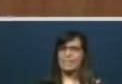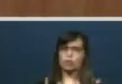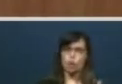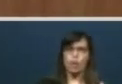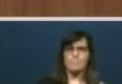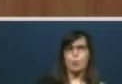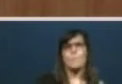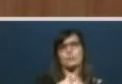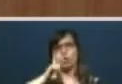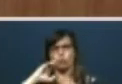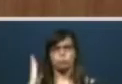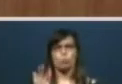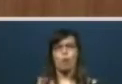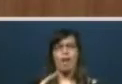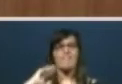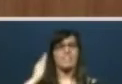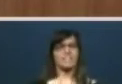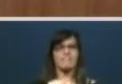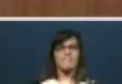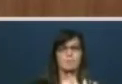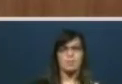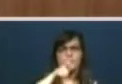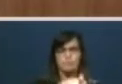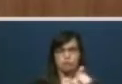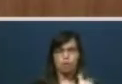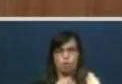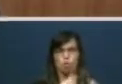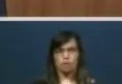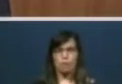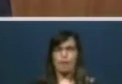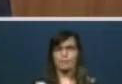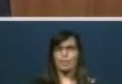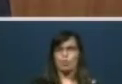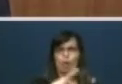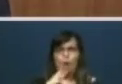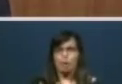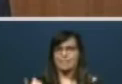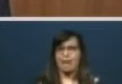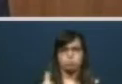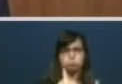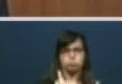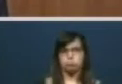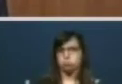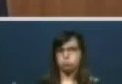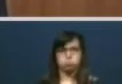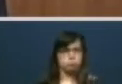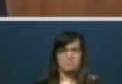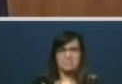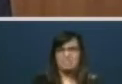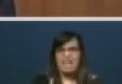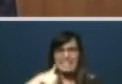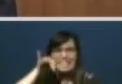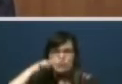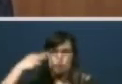es la que afecta a las familias personas y colectivos que han sido expulsados hacia una situación objetiva de pobreza o de riesgo de exclusión